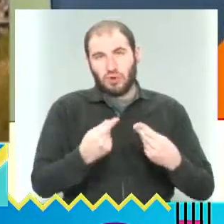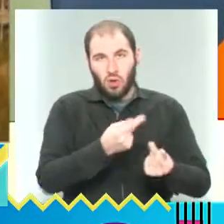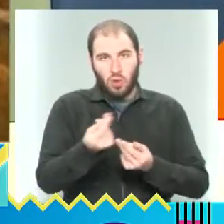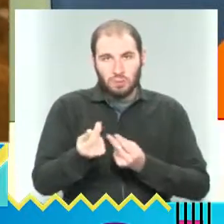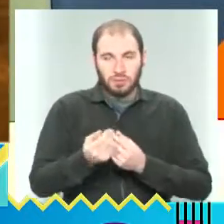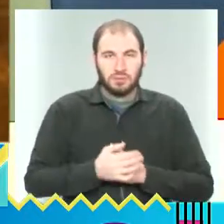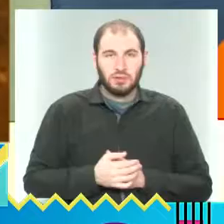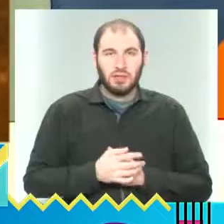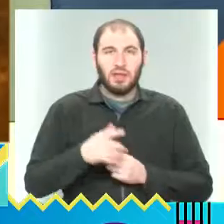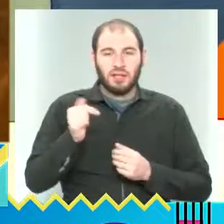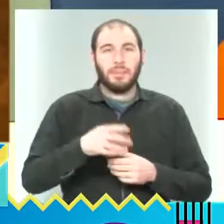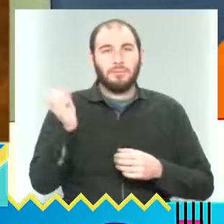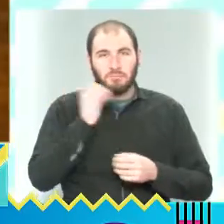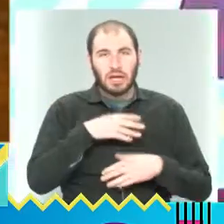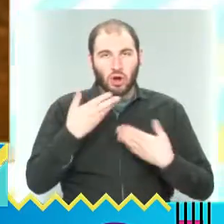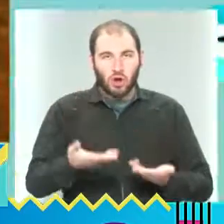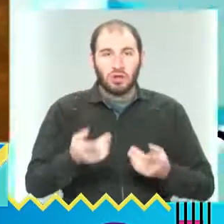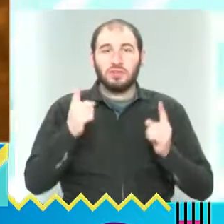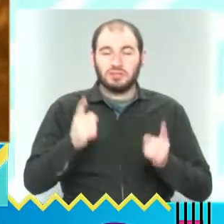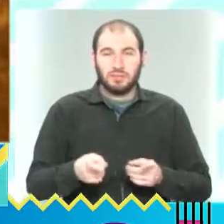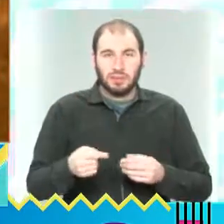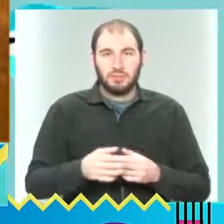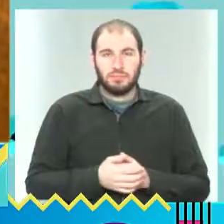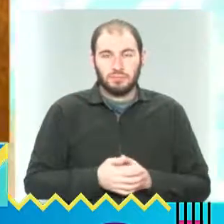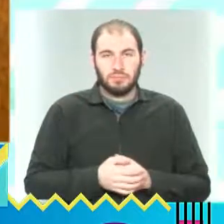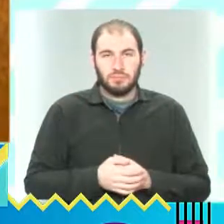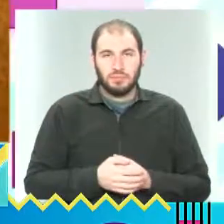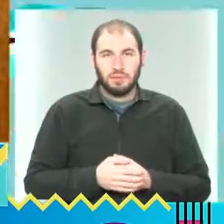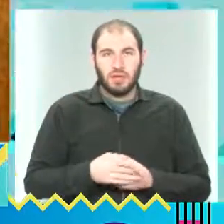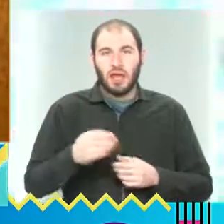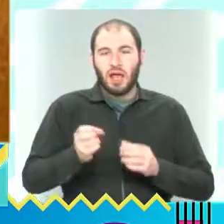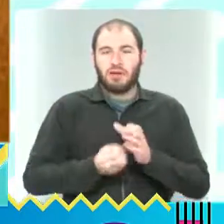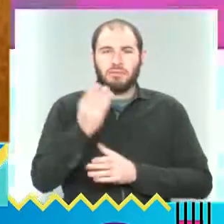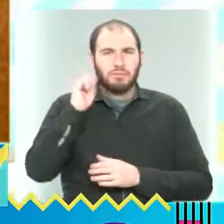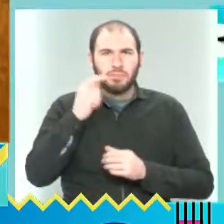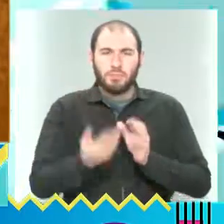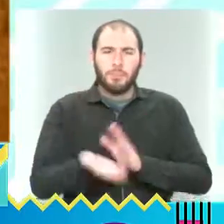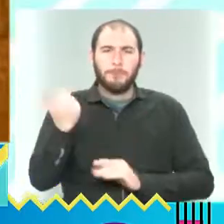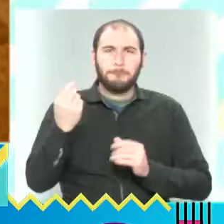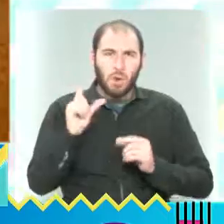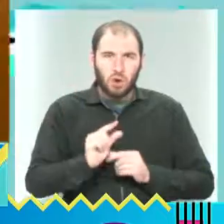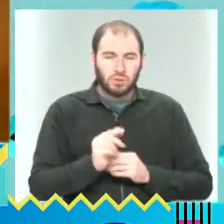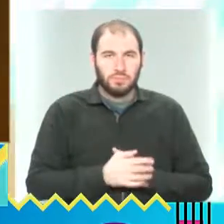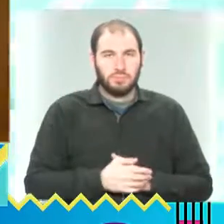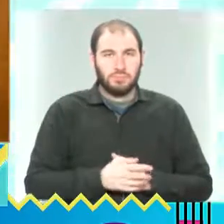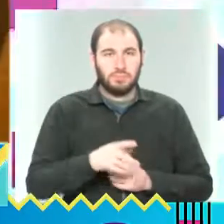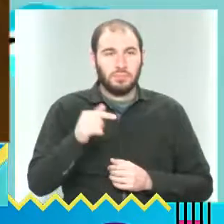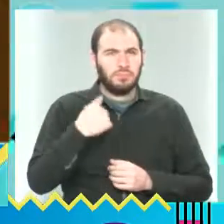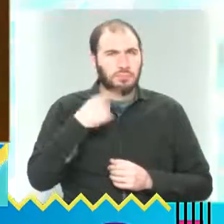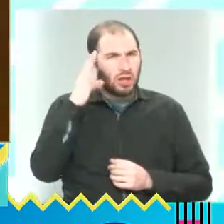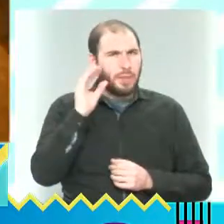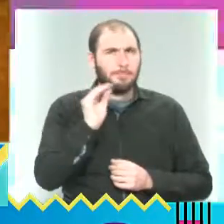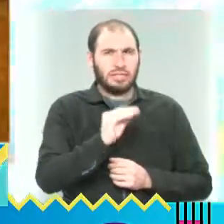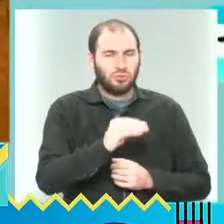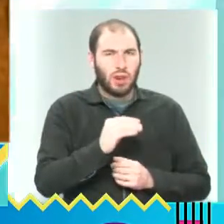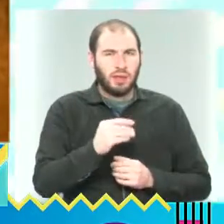consumiendo, hacerlo más eficiente y hacer con la menor cantidad de emisiones. Quería quedarme un poco con esto de bueno, la basura